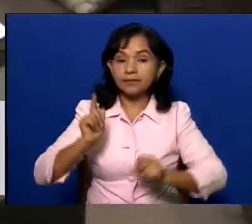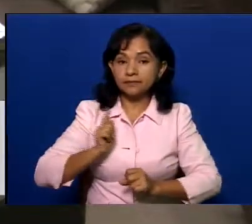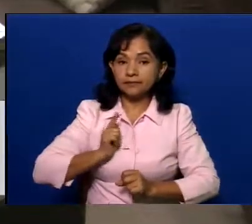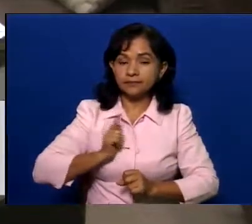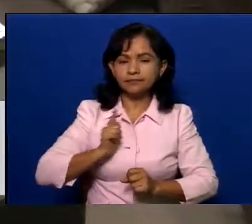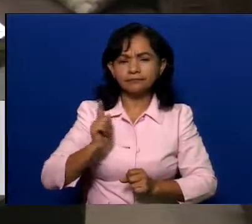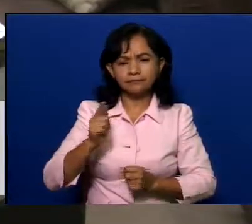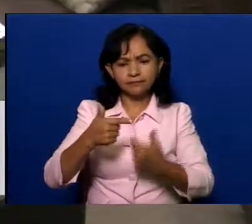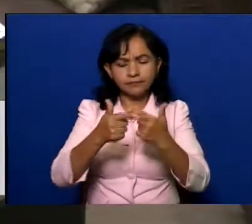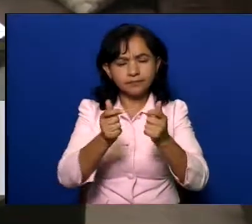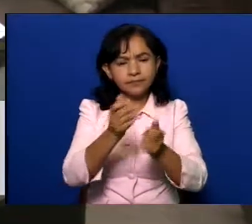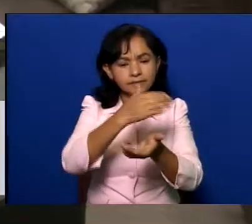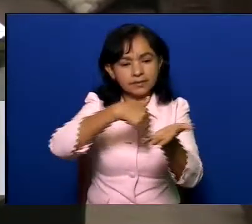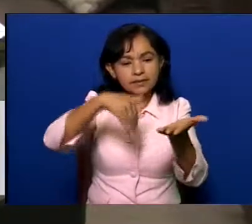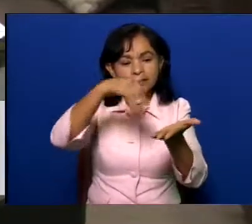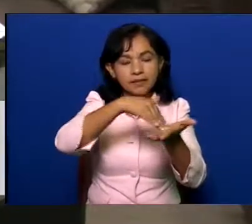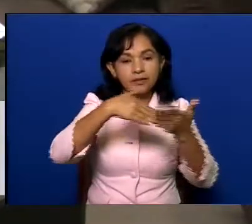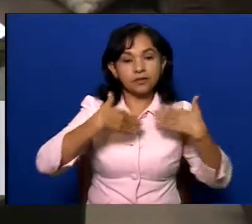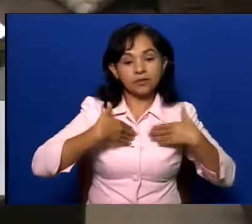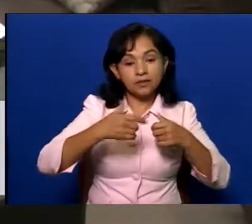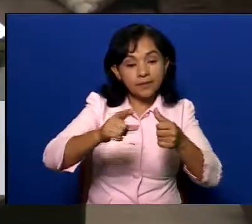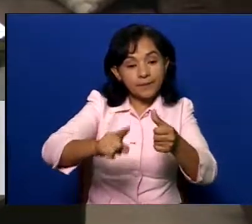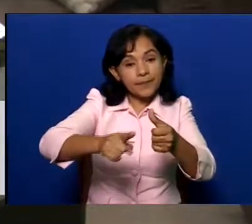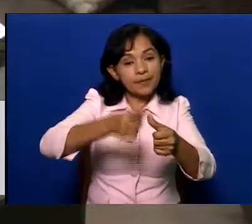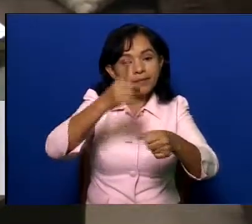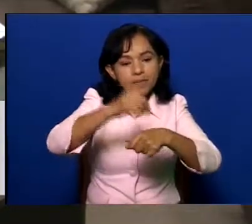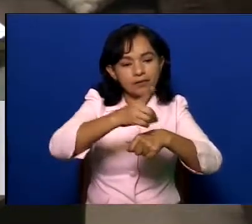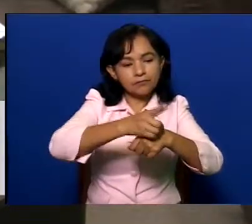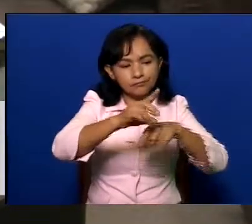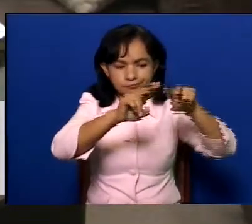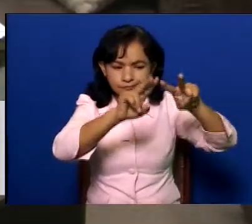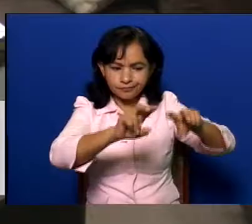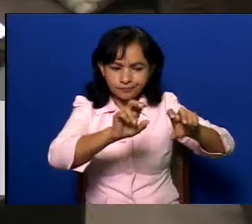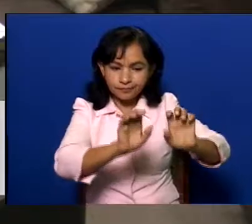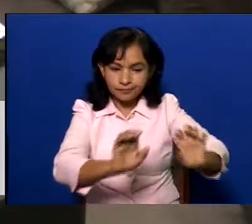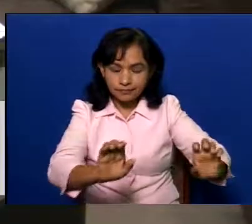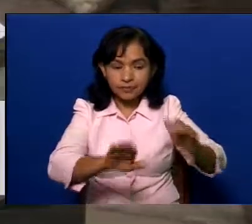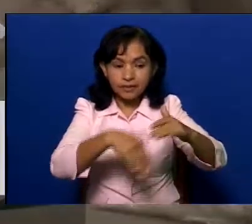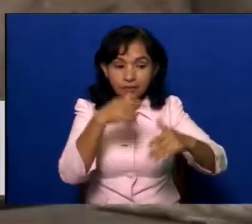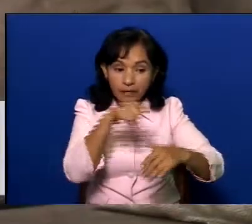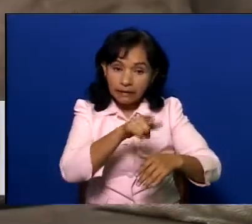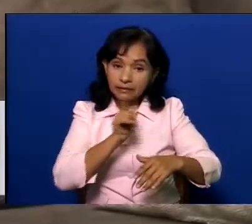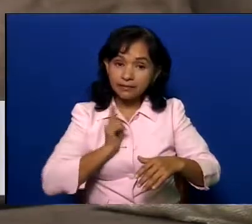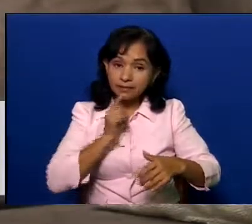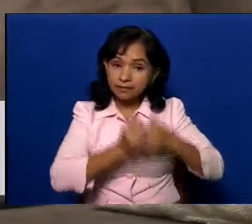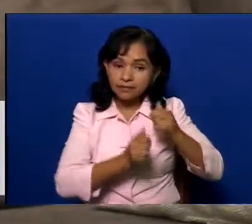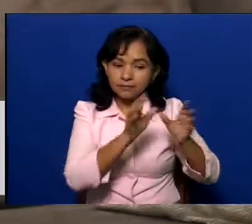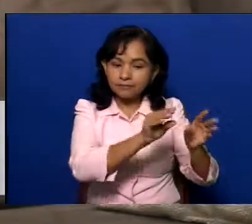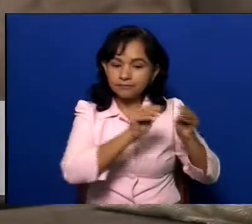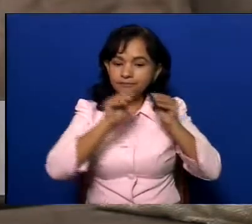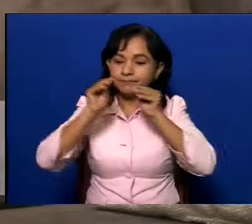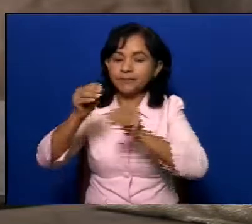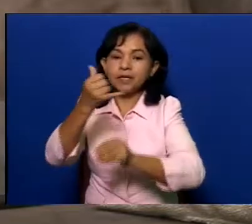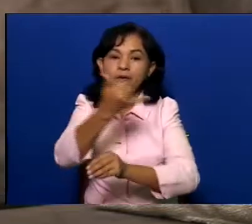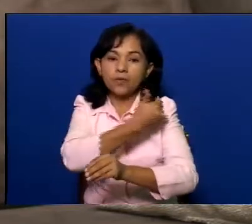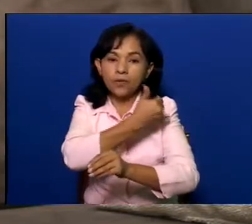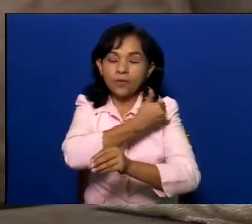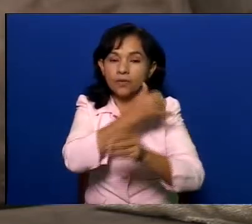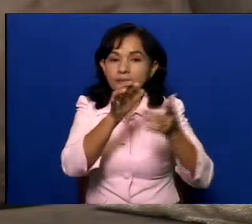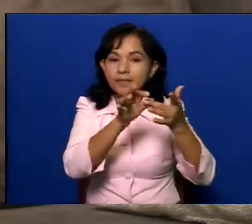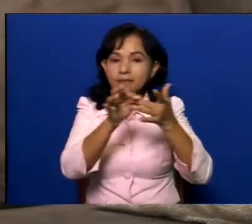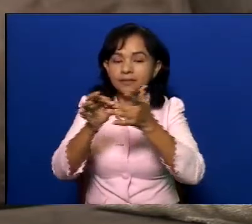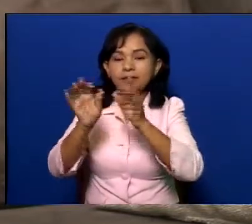no vamos a normar. Quien norma es el Ministerio de Salud. Pero hay aspectos globales que tienen que ver con la promoción de la salud,